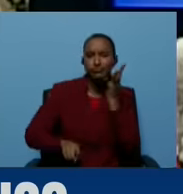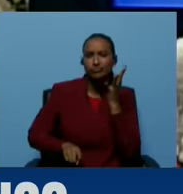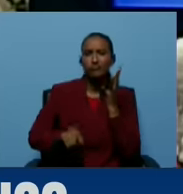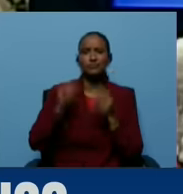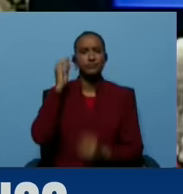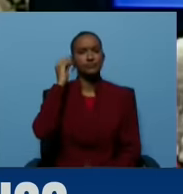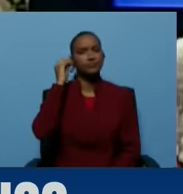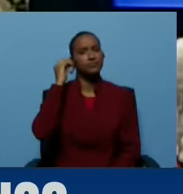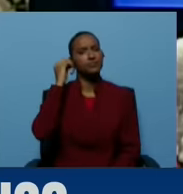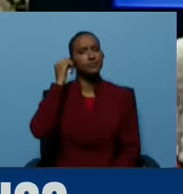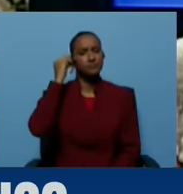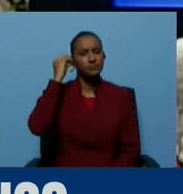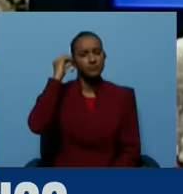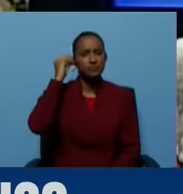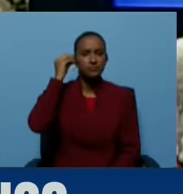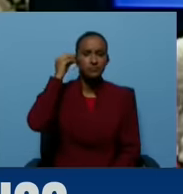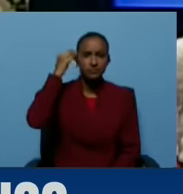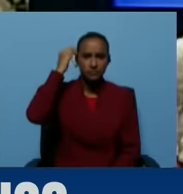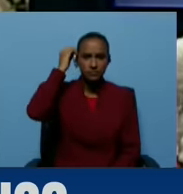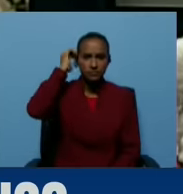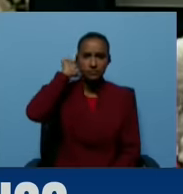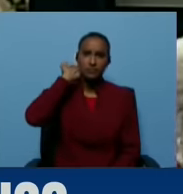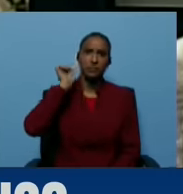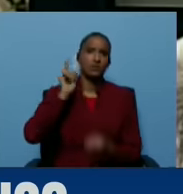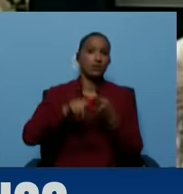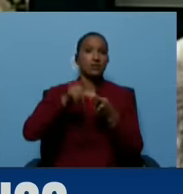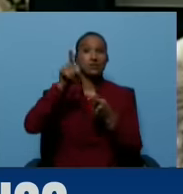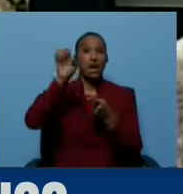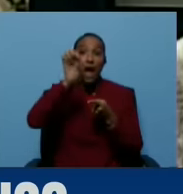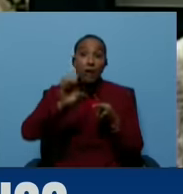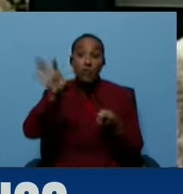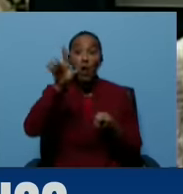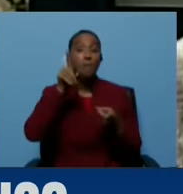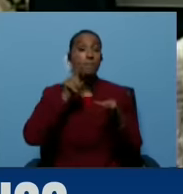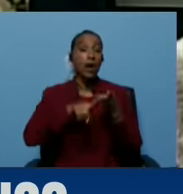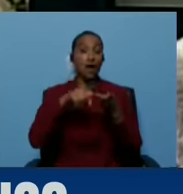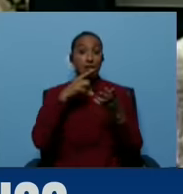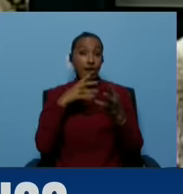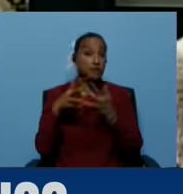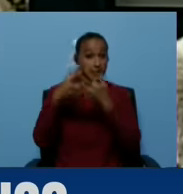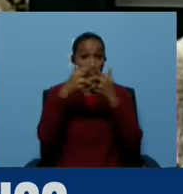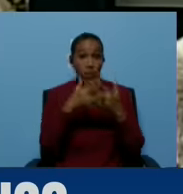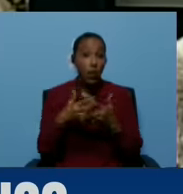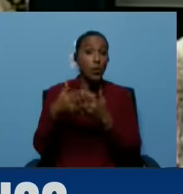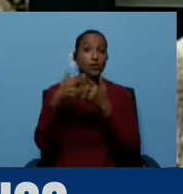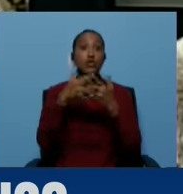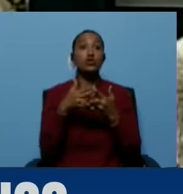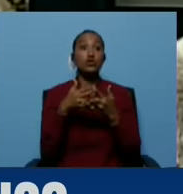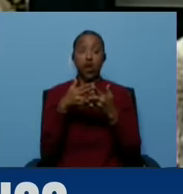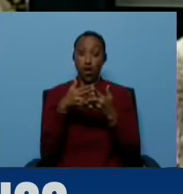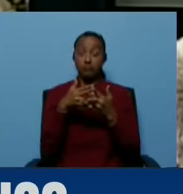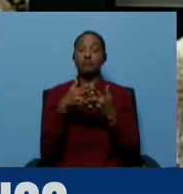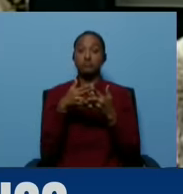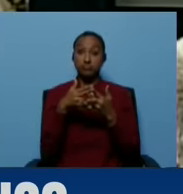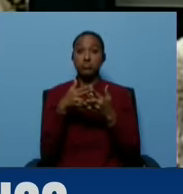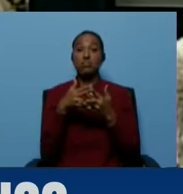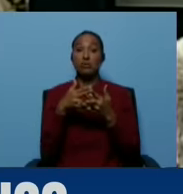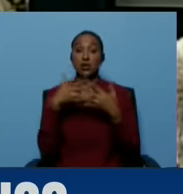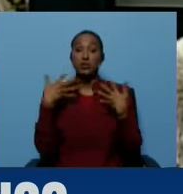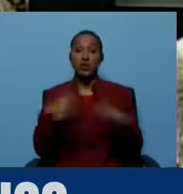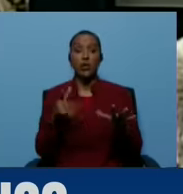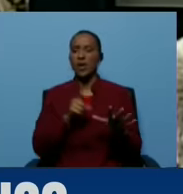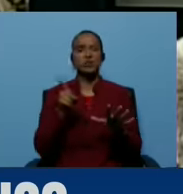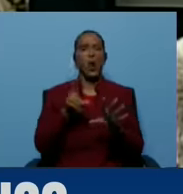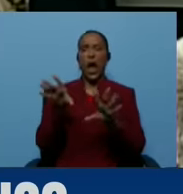inversionista de los Estados Unidos, inversiones de Europa que se perdieron por este proceso irracional de querer